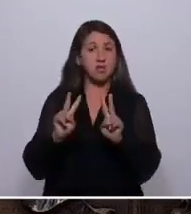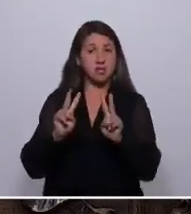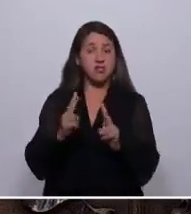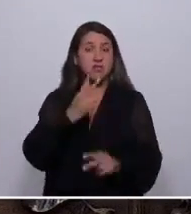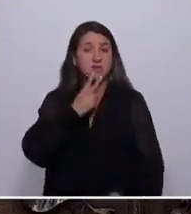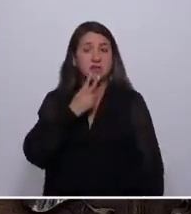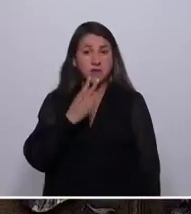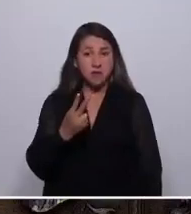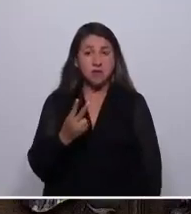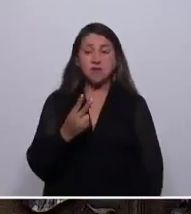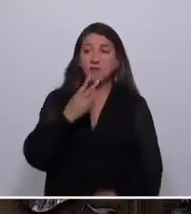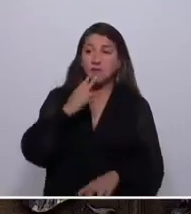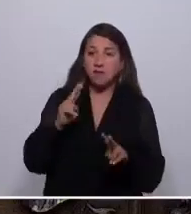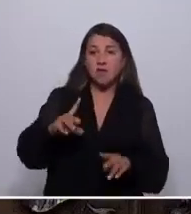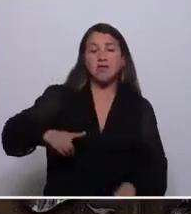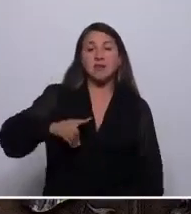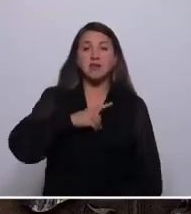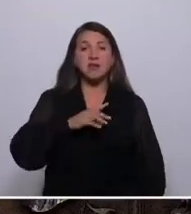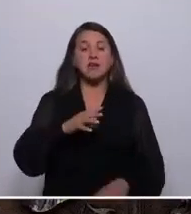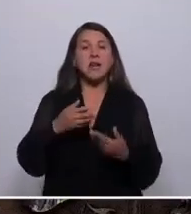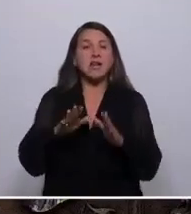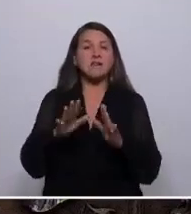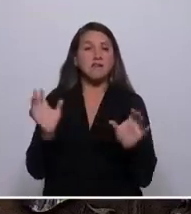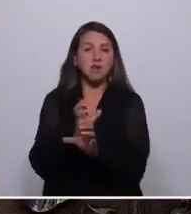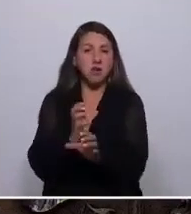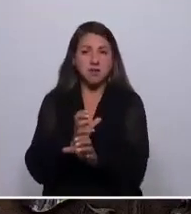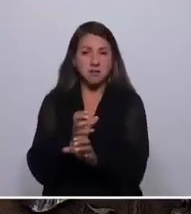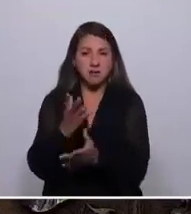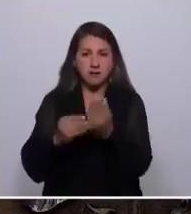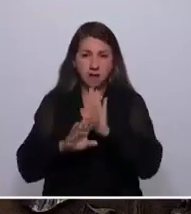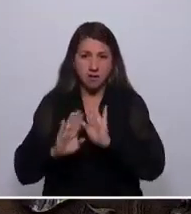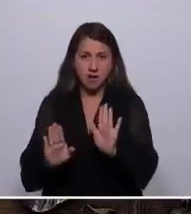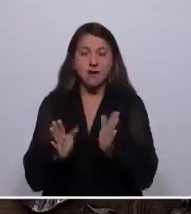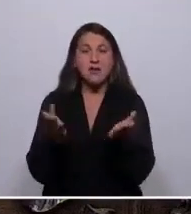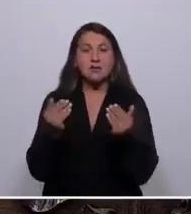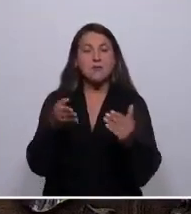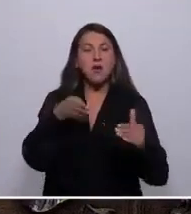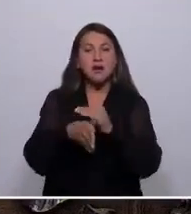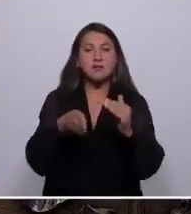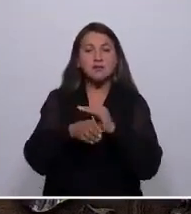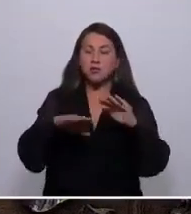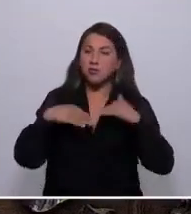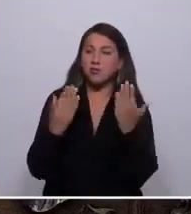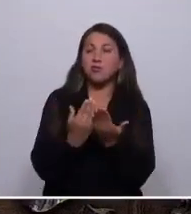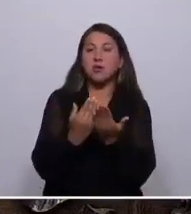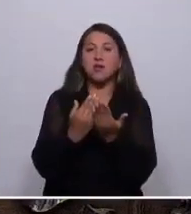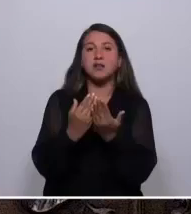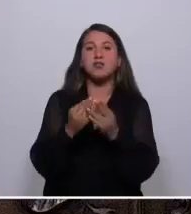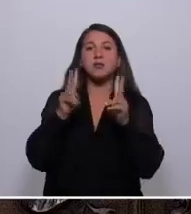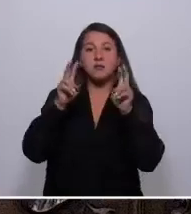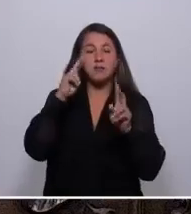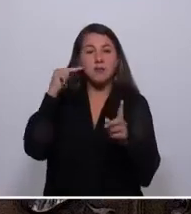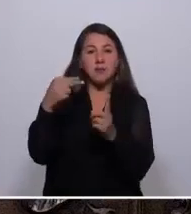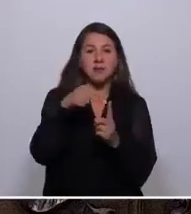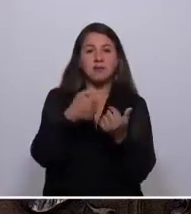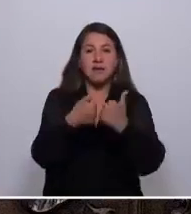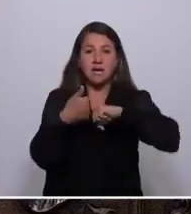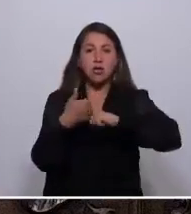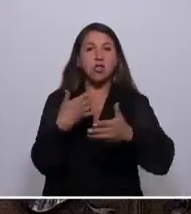vivir una vida libre de violencia y para eso necesitamos un acceso pleno y con perspectiva de género en la